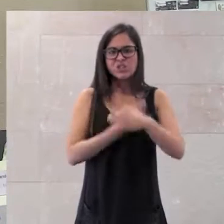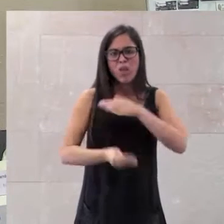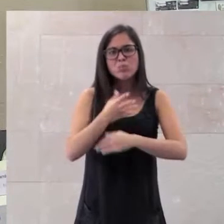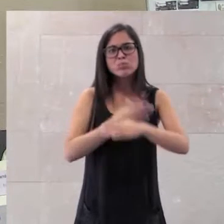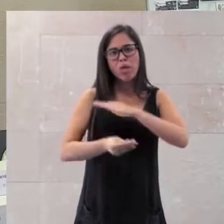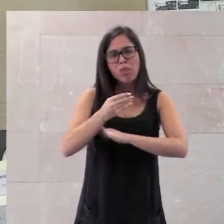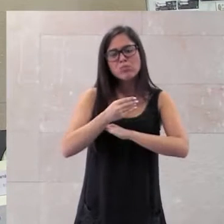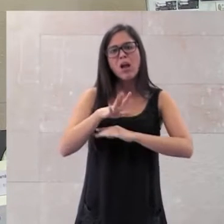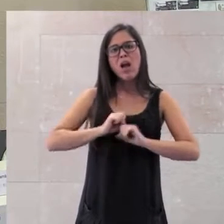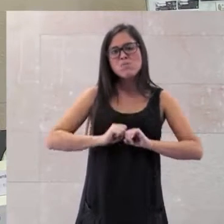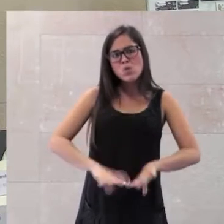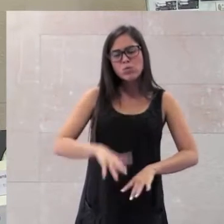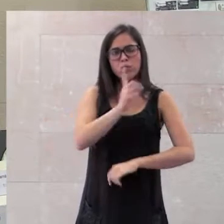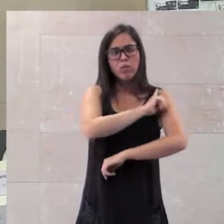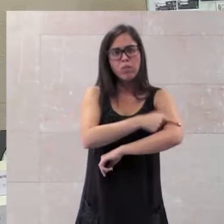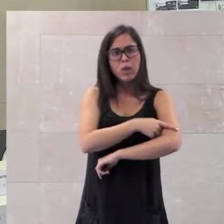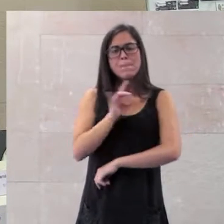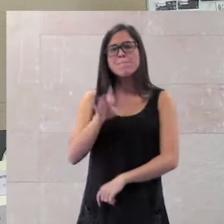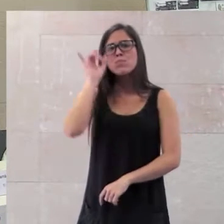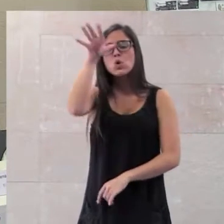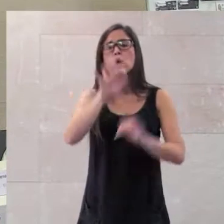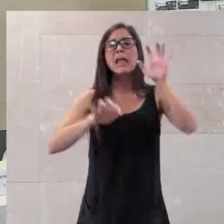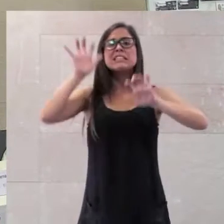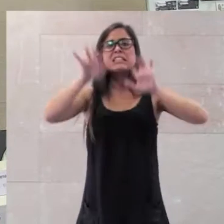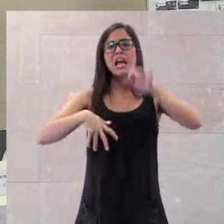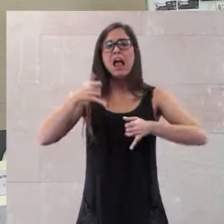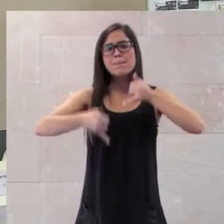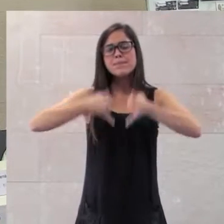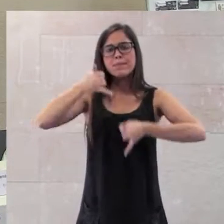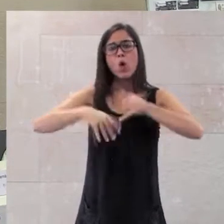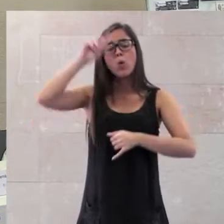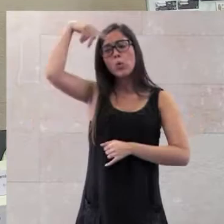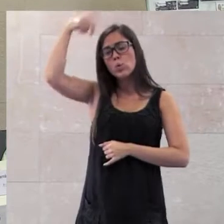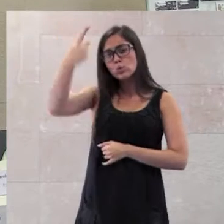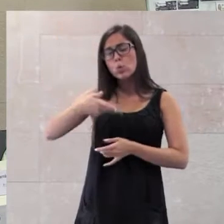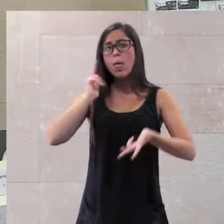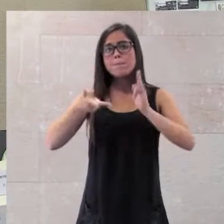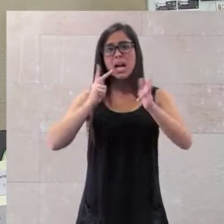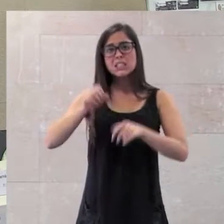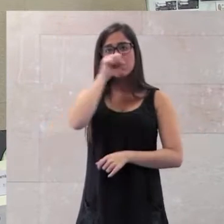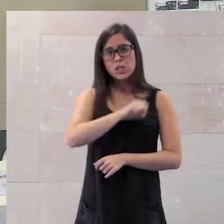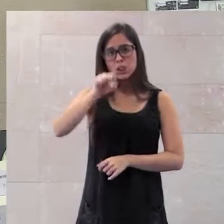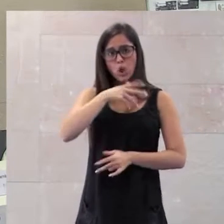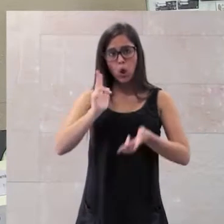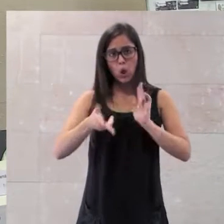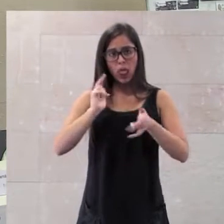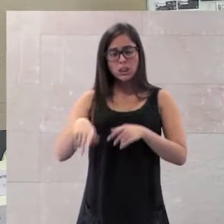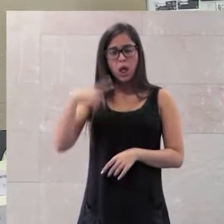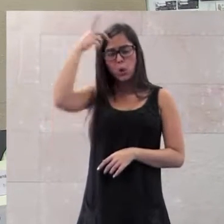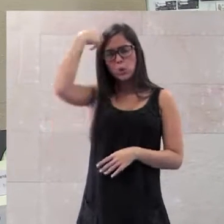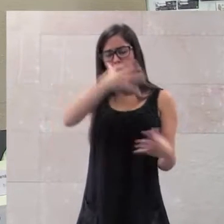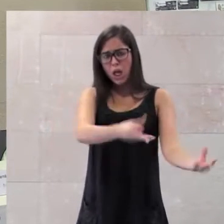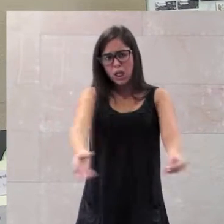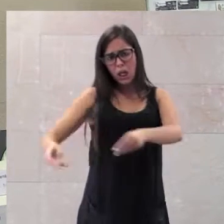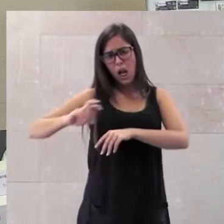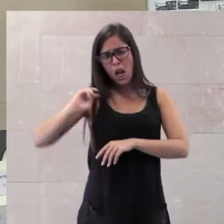deporte, cada vez hay más cosas sobre deporte, monte, escalada, bicicleta, cultura vasca, versolaricha, euskera. De cultura hay un